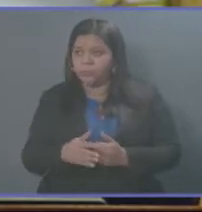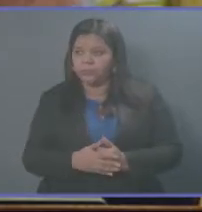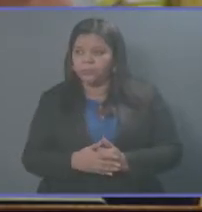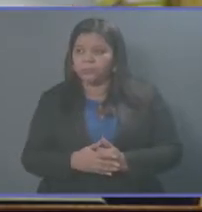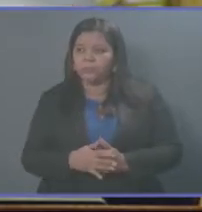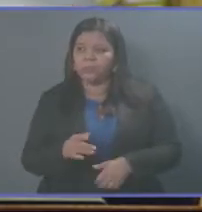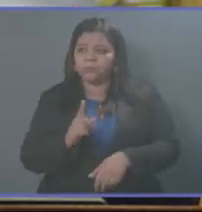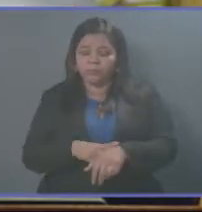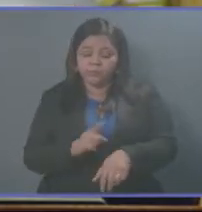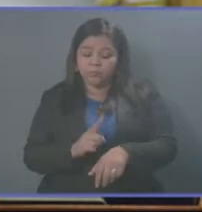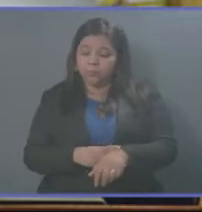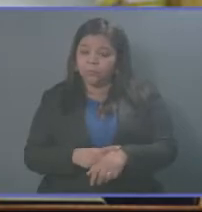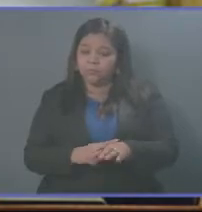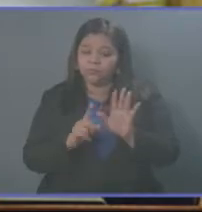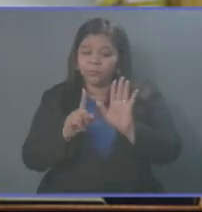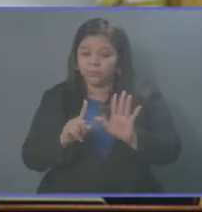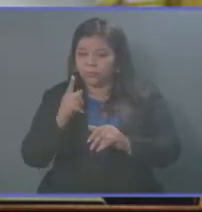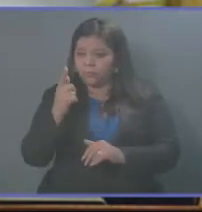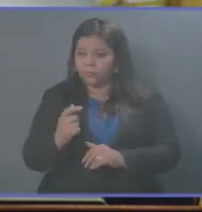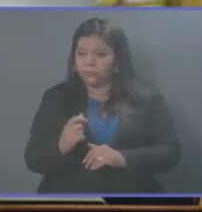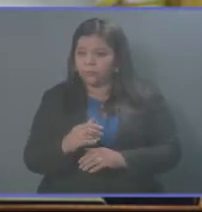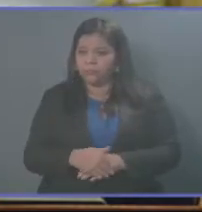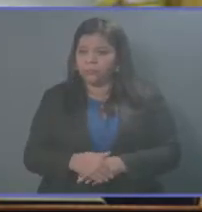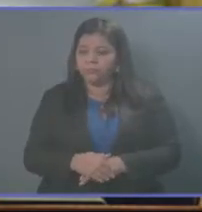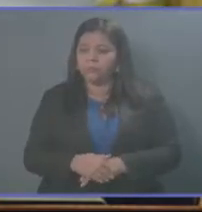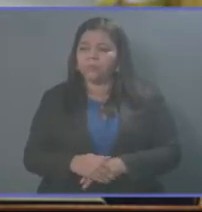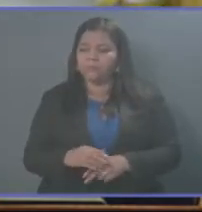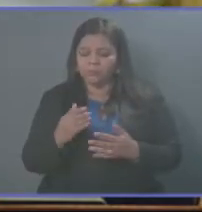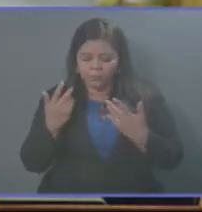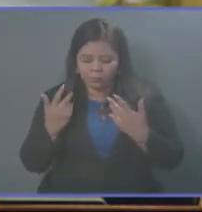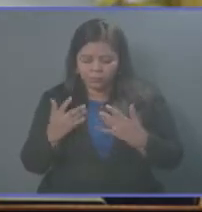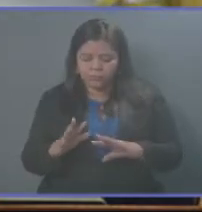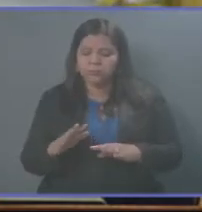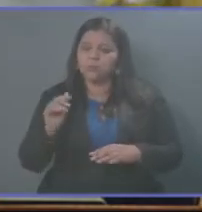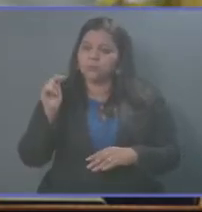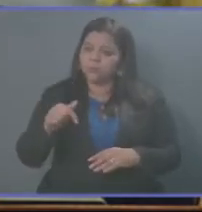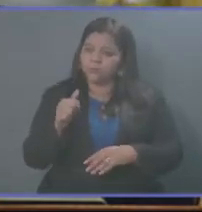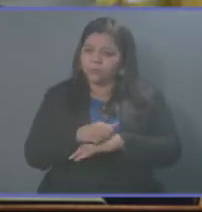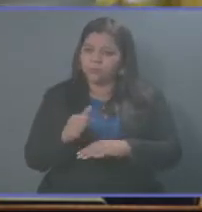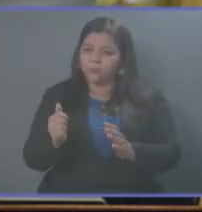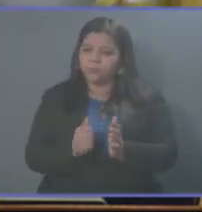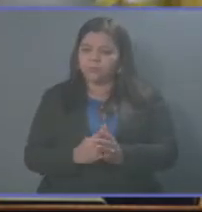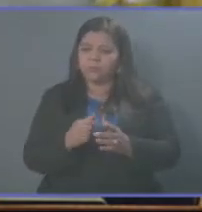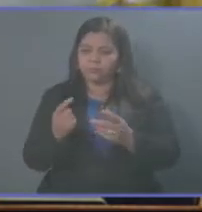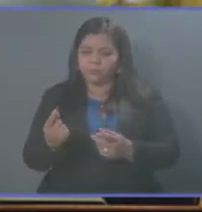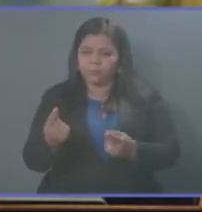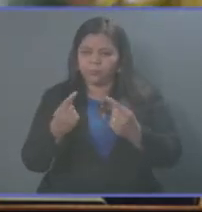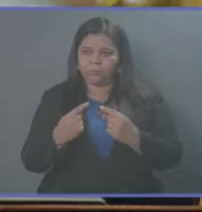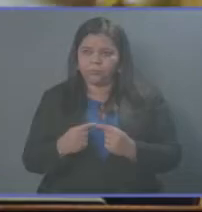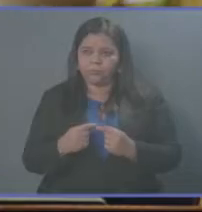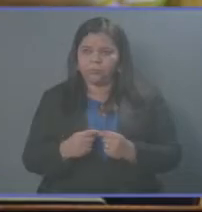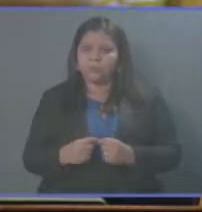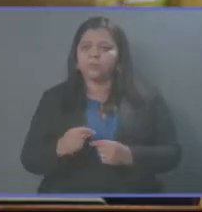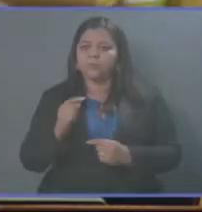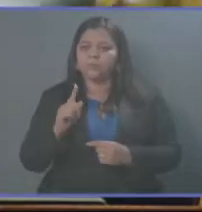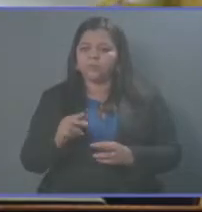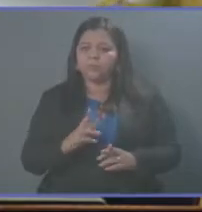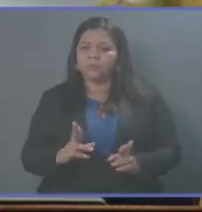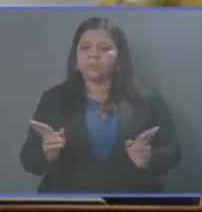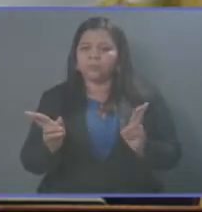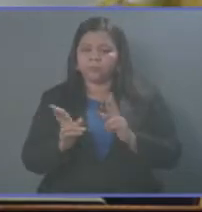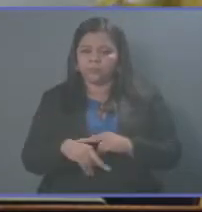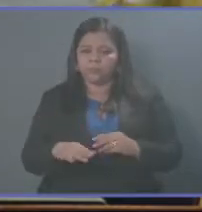plazo perentorio de 6 meses está trayendo a esta Asamblea Legislativa una